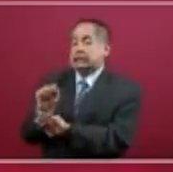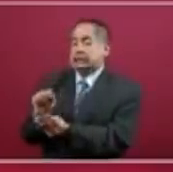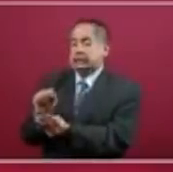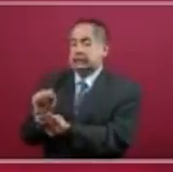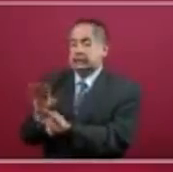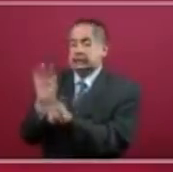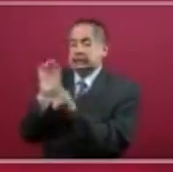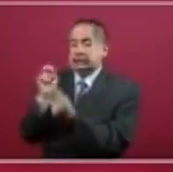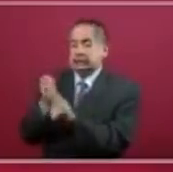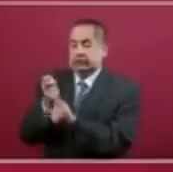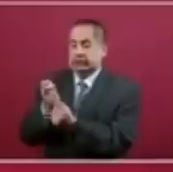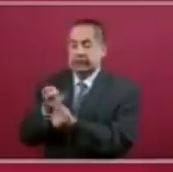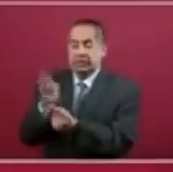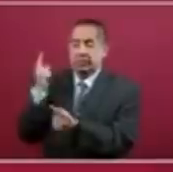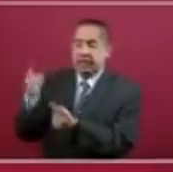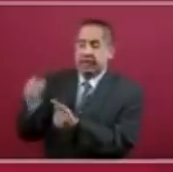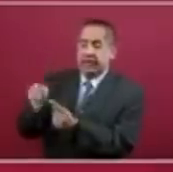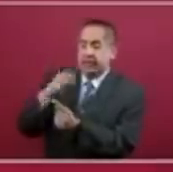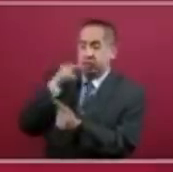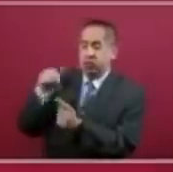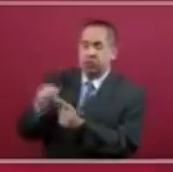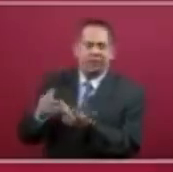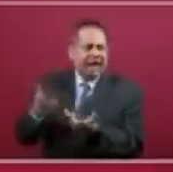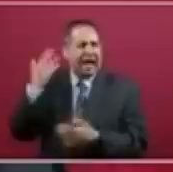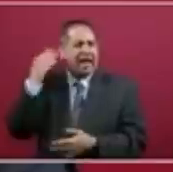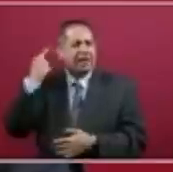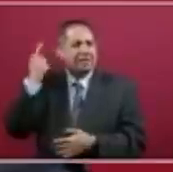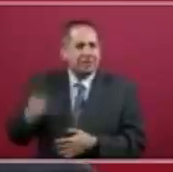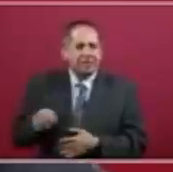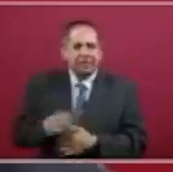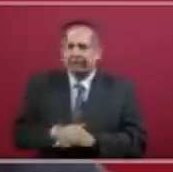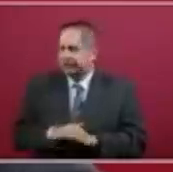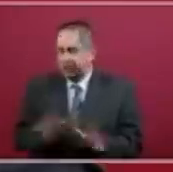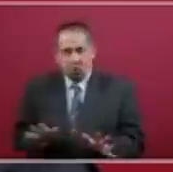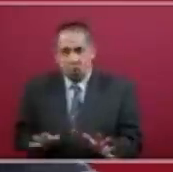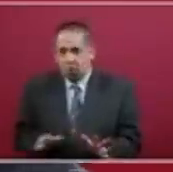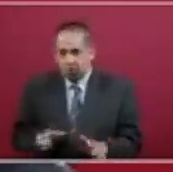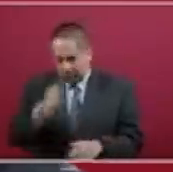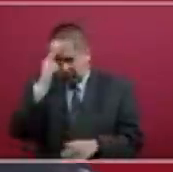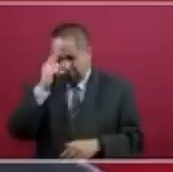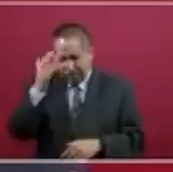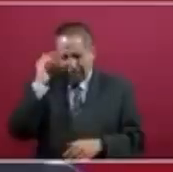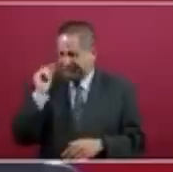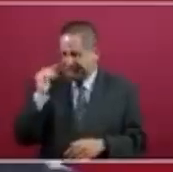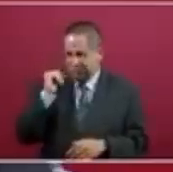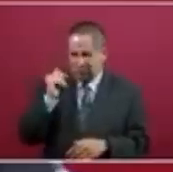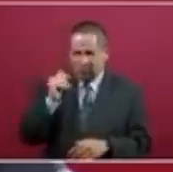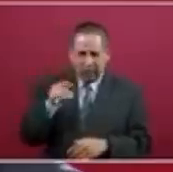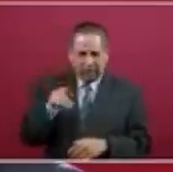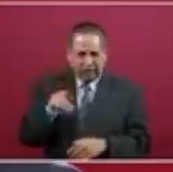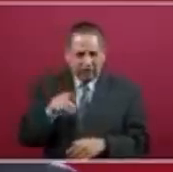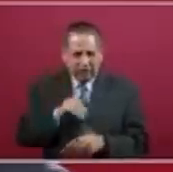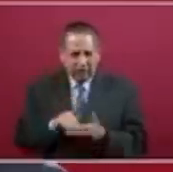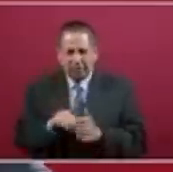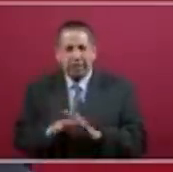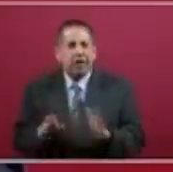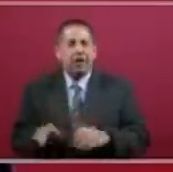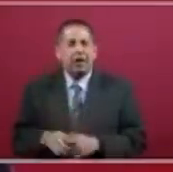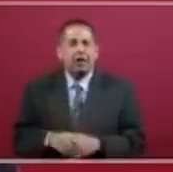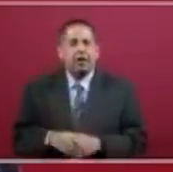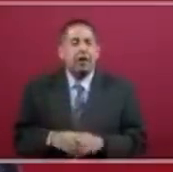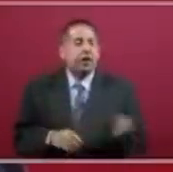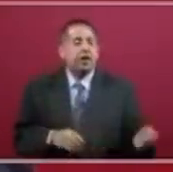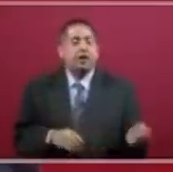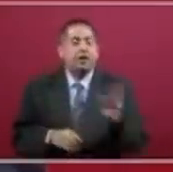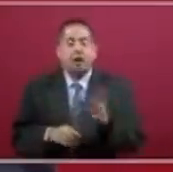había una línea, o lo que hacían, ¿se acuerdan? Hasta hace poco, iban a nombrar